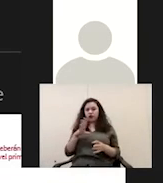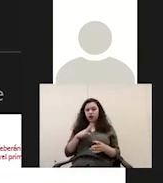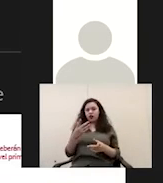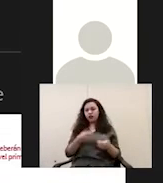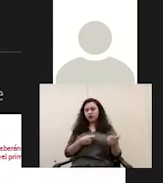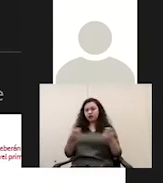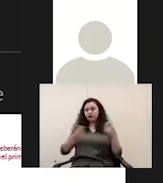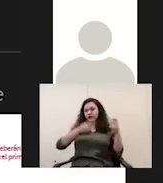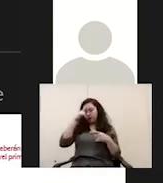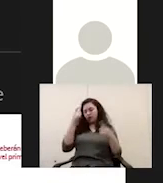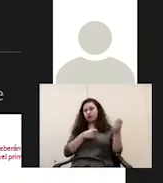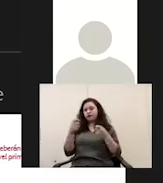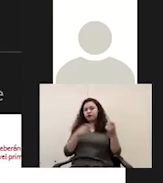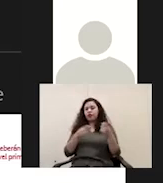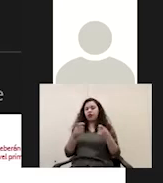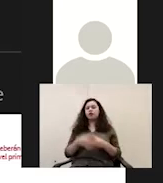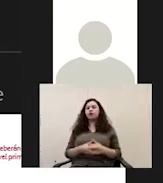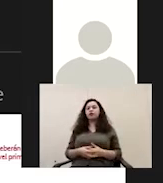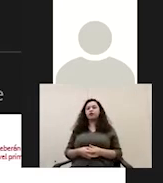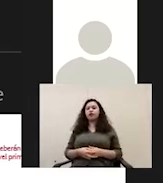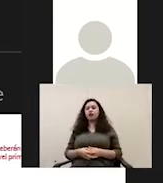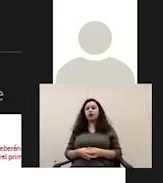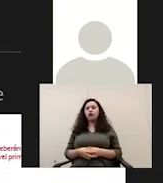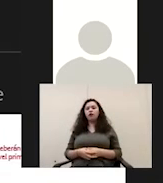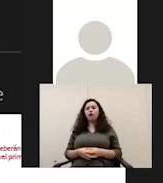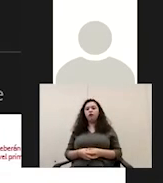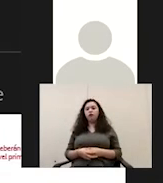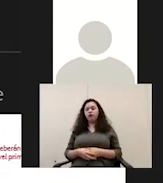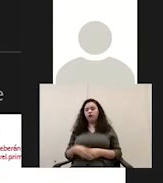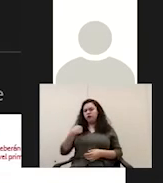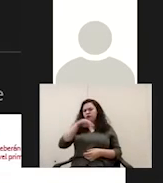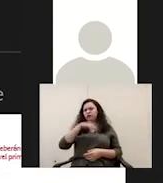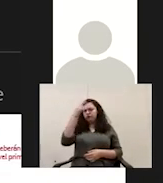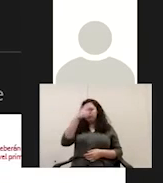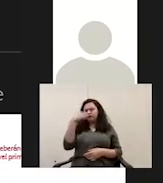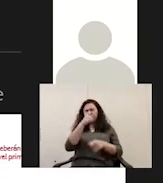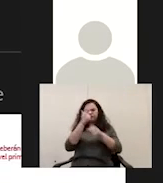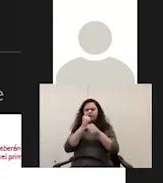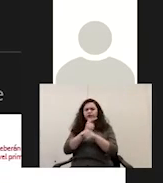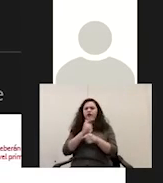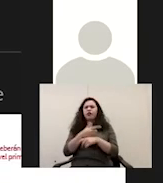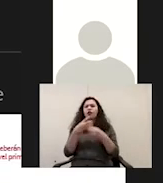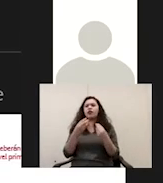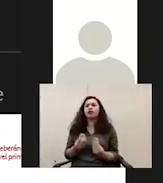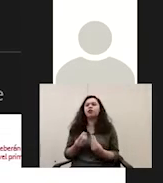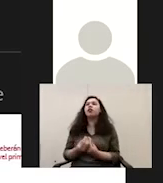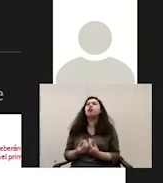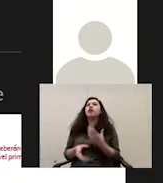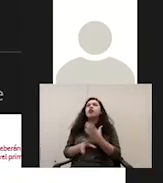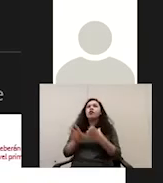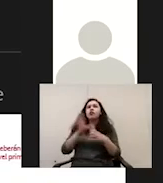de operaciones en el que nosotros podamos tener en cuenta muchas consideraciones de